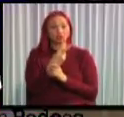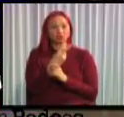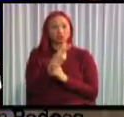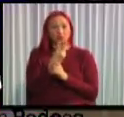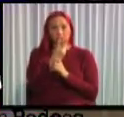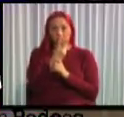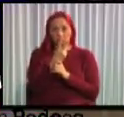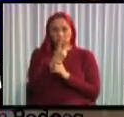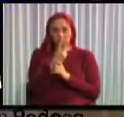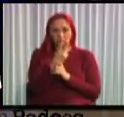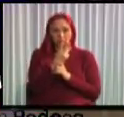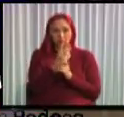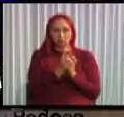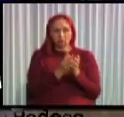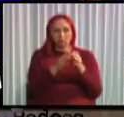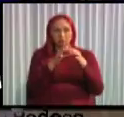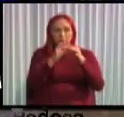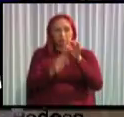dos torres.